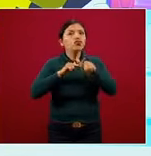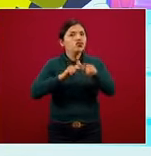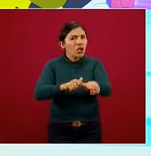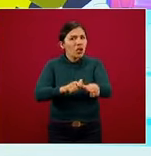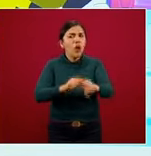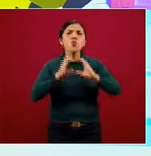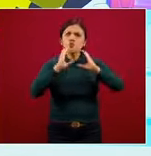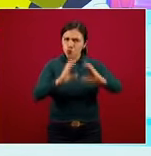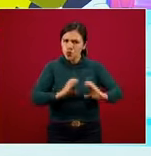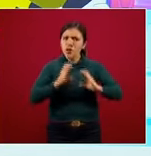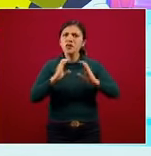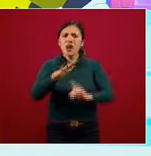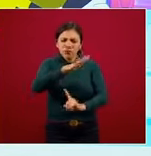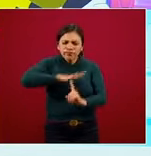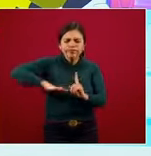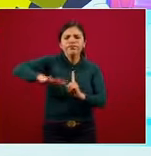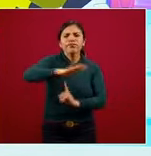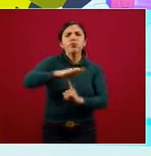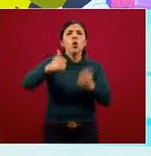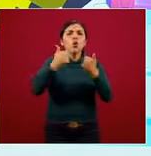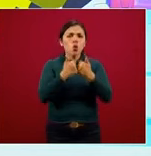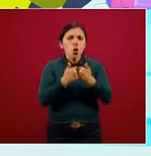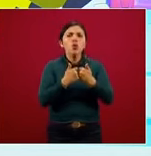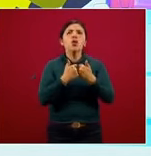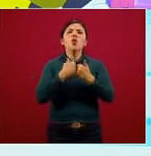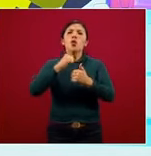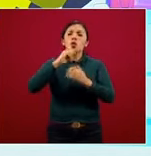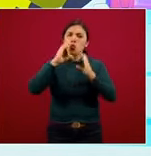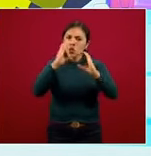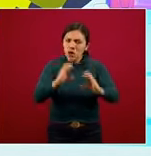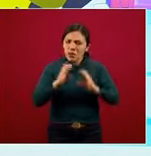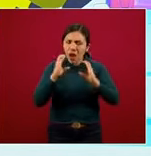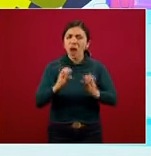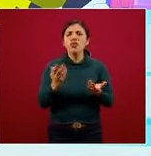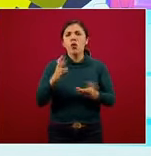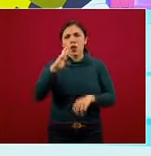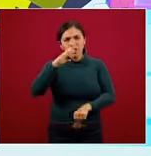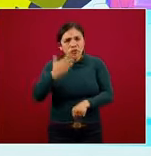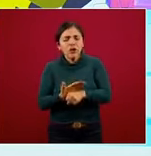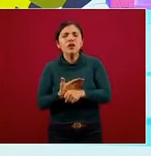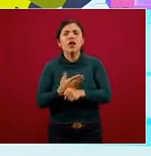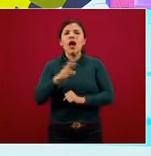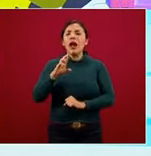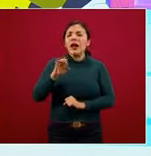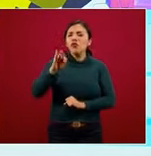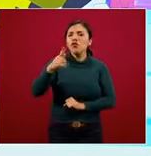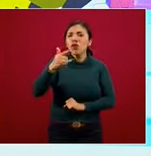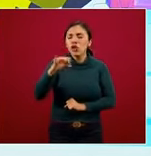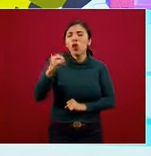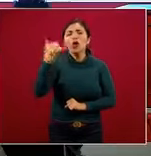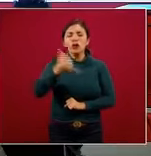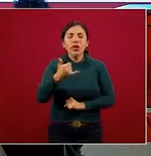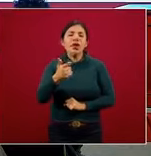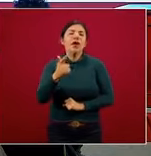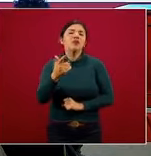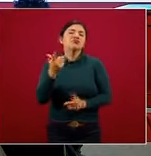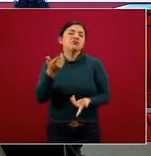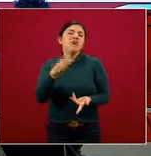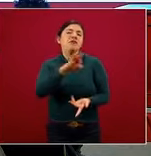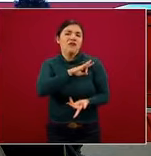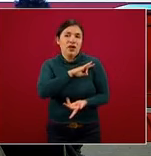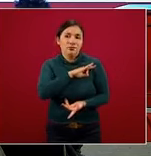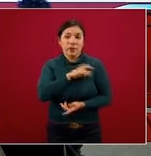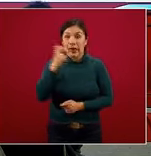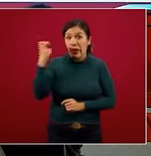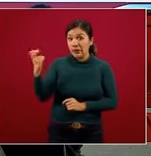seguir cuidándonos, manteniendo el refugio, con prudencia y teniendo la esperanza también. Esperanza